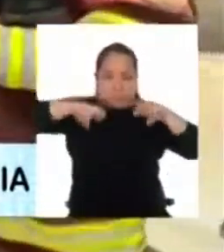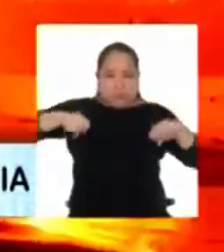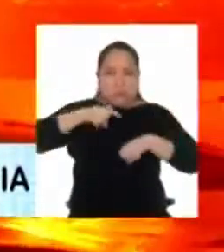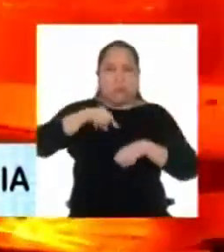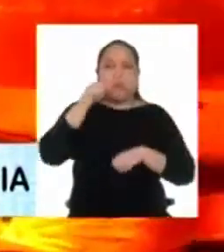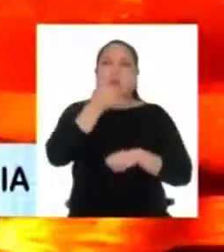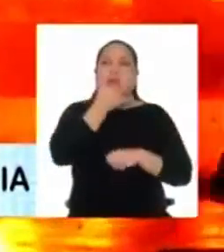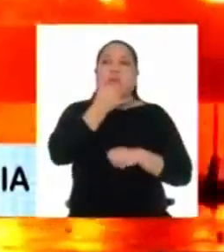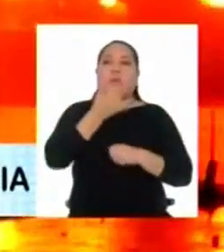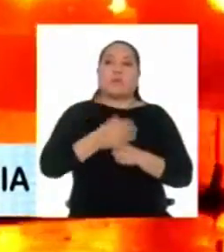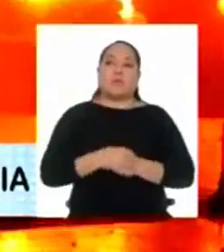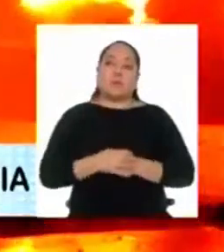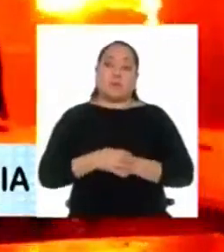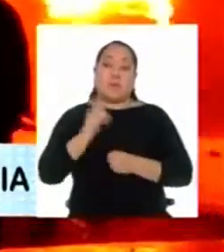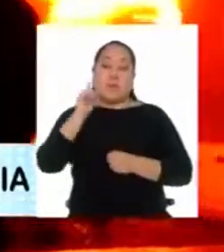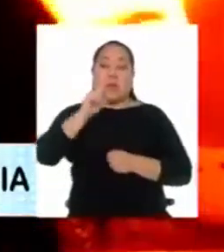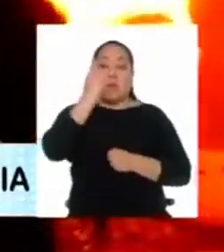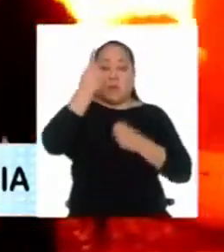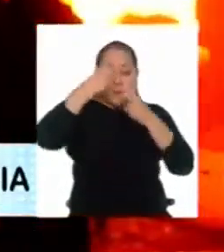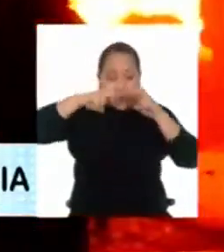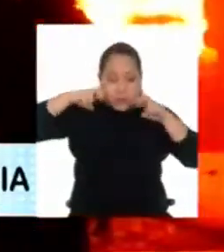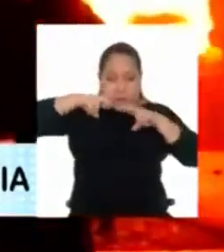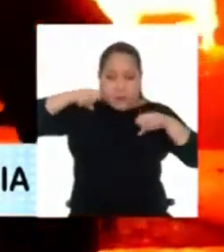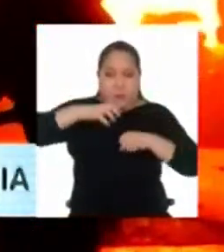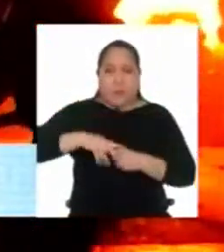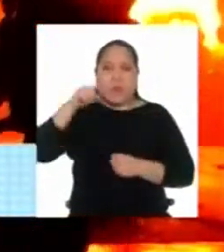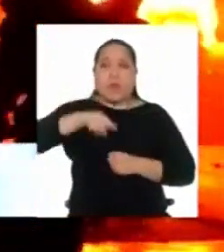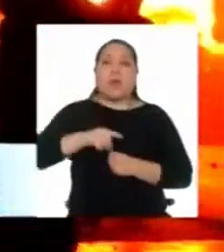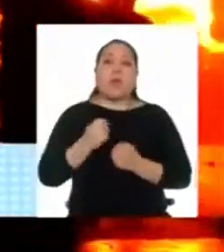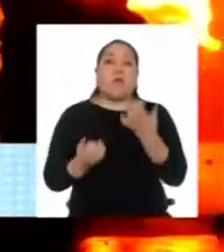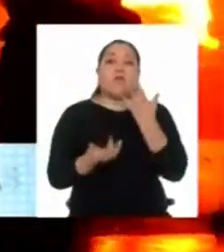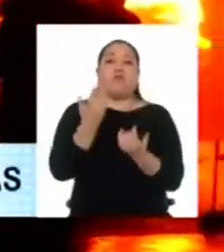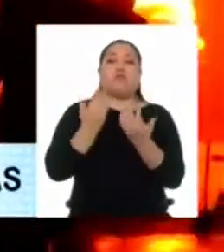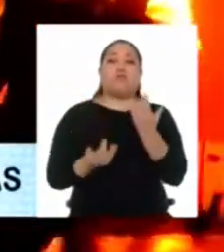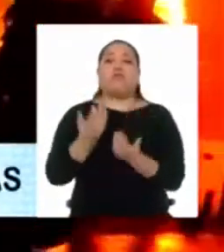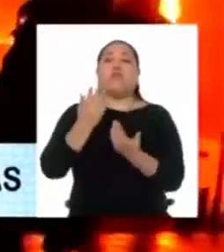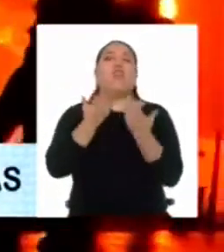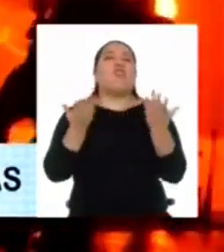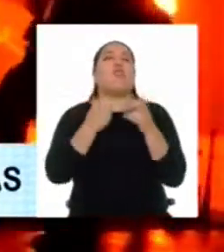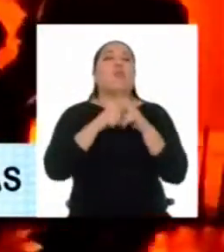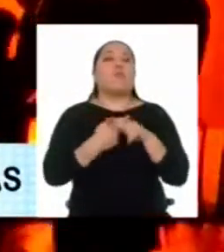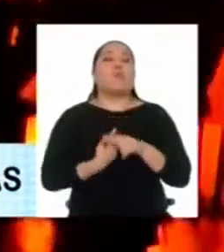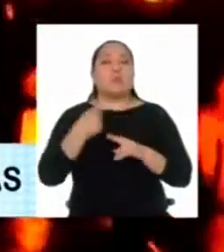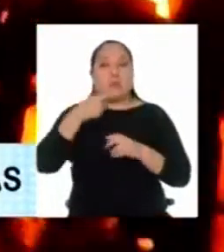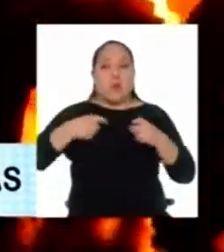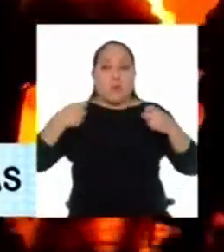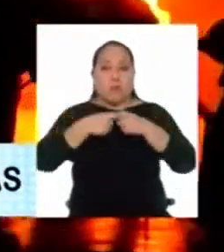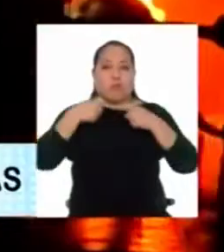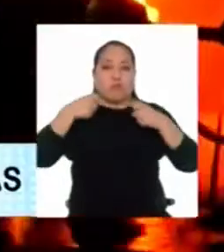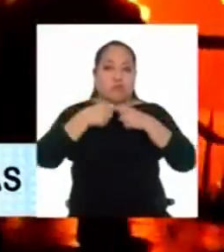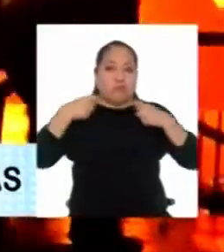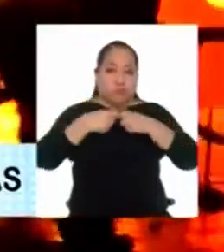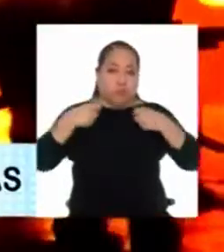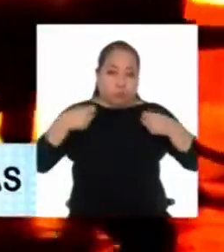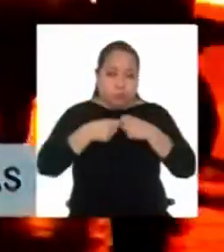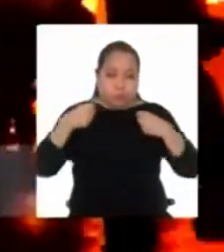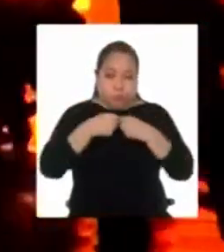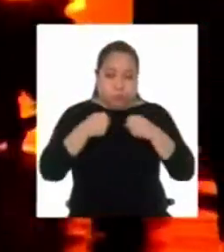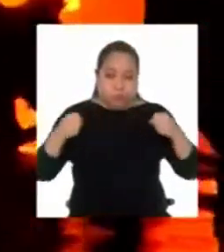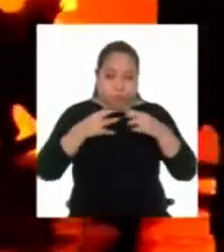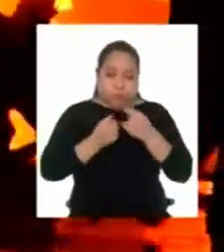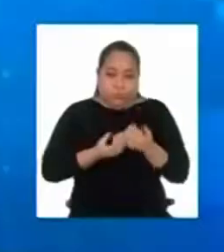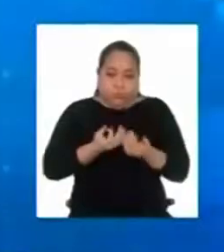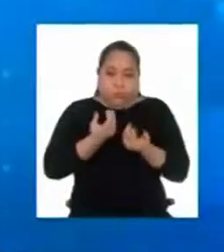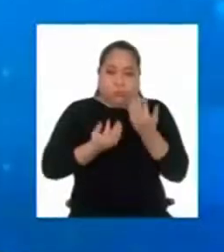de sus lesiones. Según las primeras investigaciones, el siniestro se habría originado por un cortocircuito.